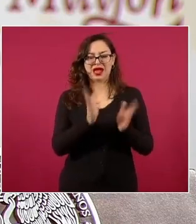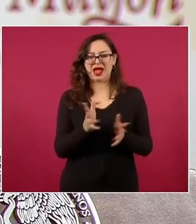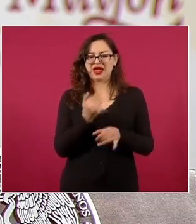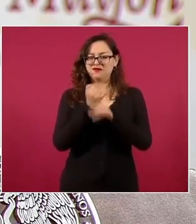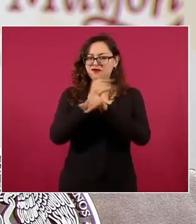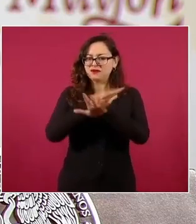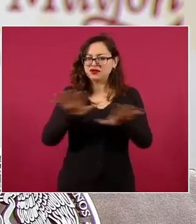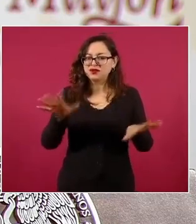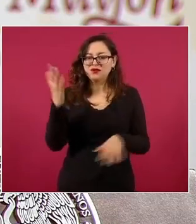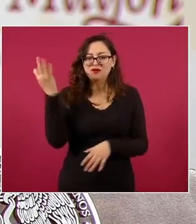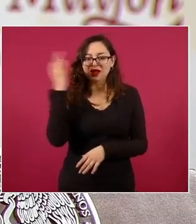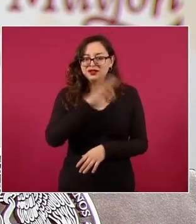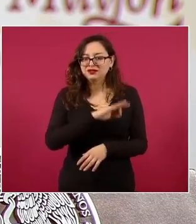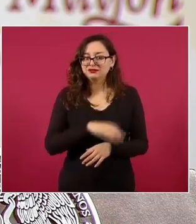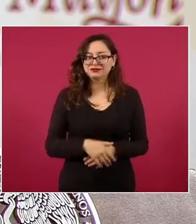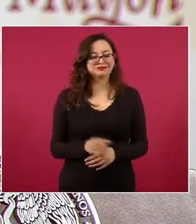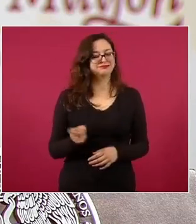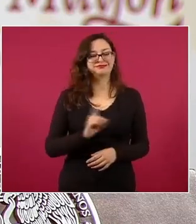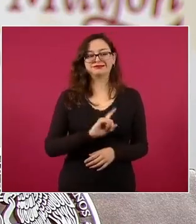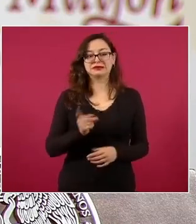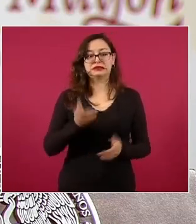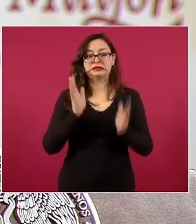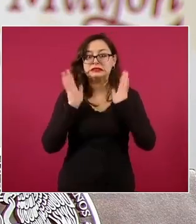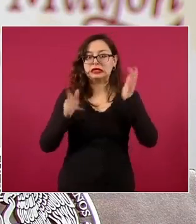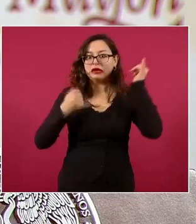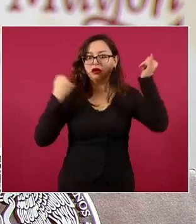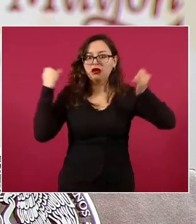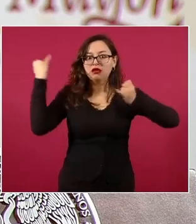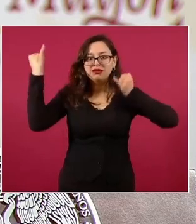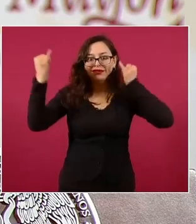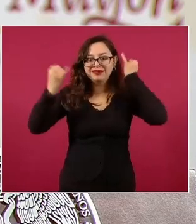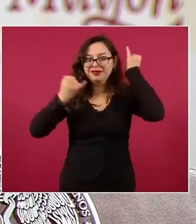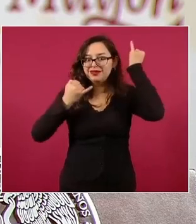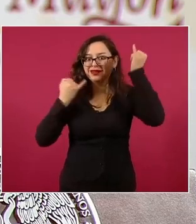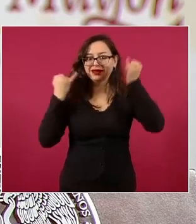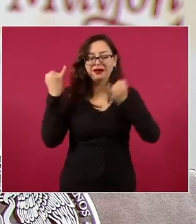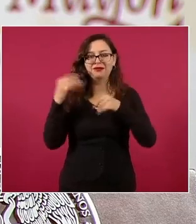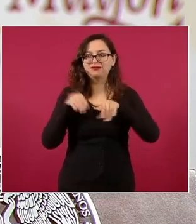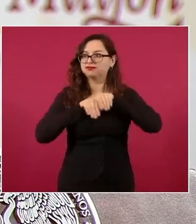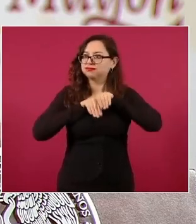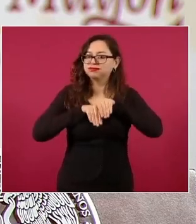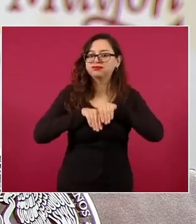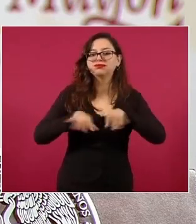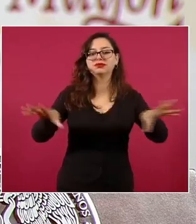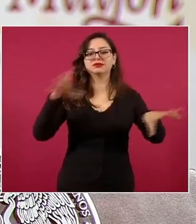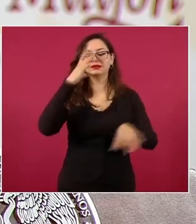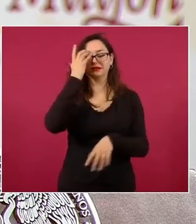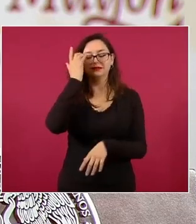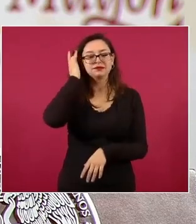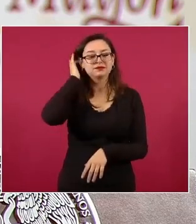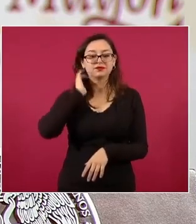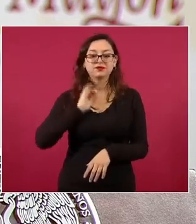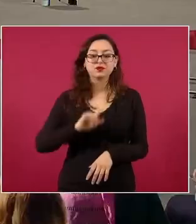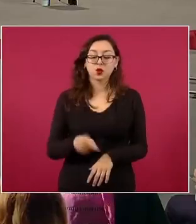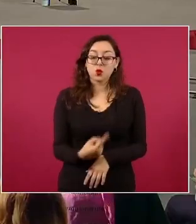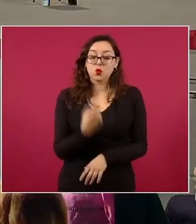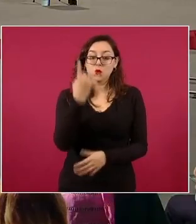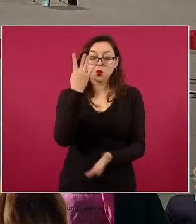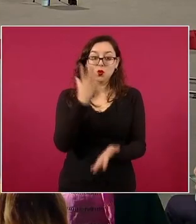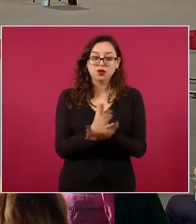más que una mentira. Es una invención. Pero no es el único caso. Aquí vemos